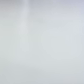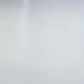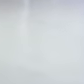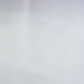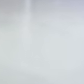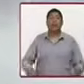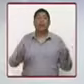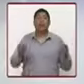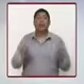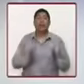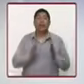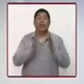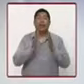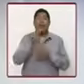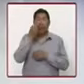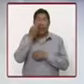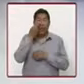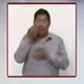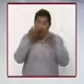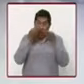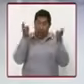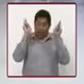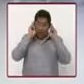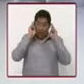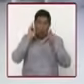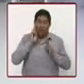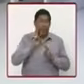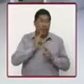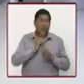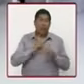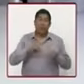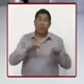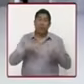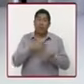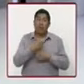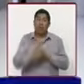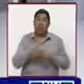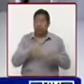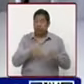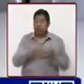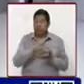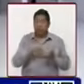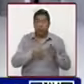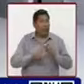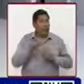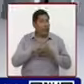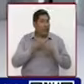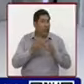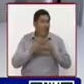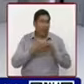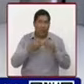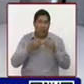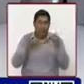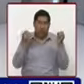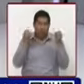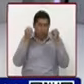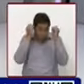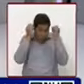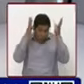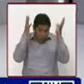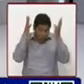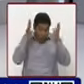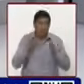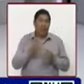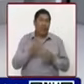Nos acercamos a Halloween, a Todos Santos, y vamos a contar algunas historias de ultratumba. Historias de olvido, de